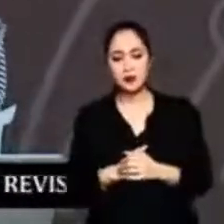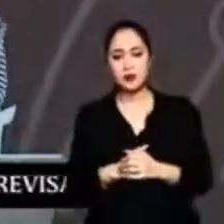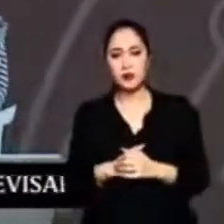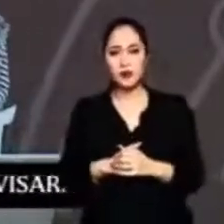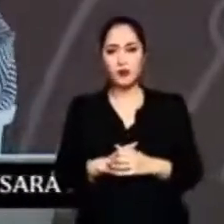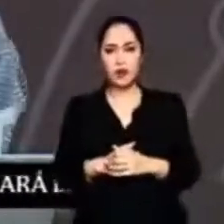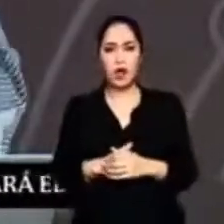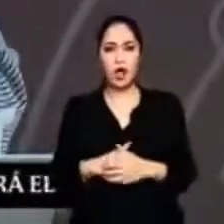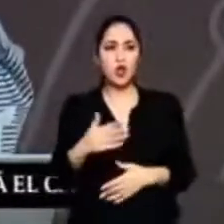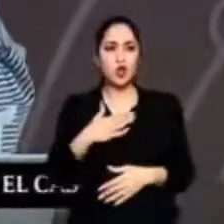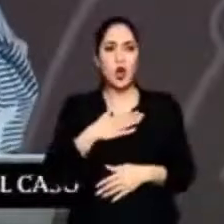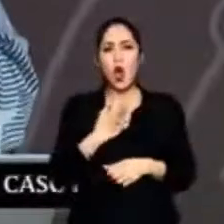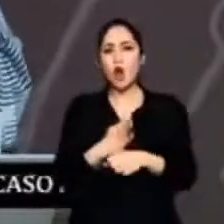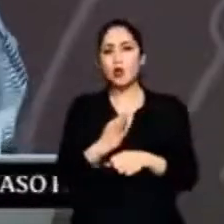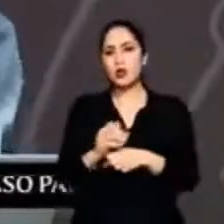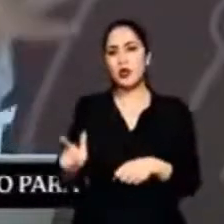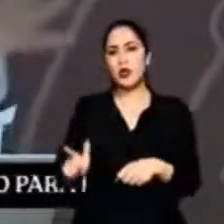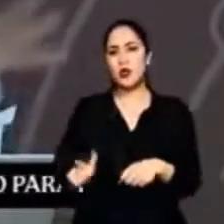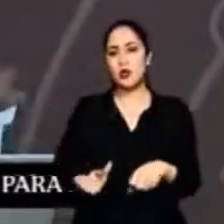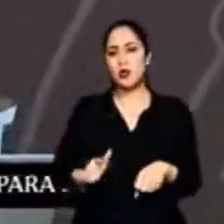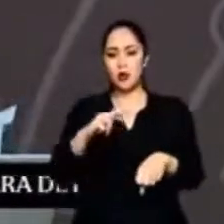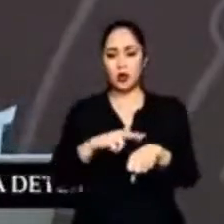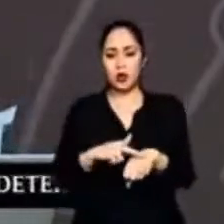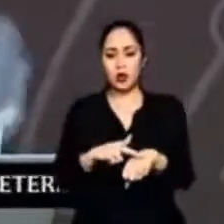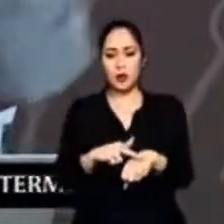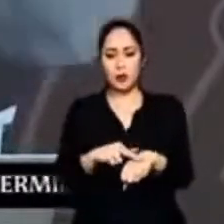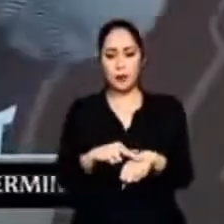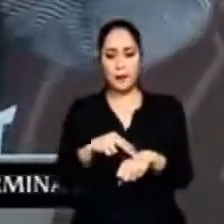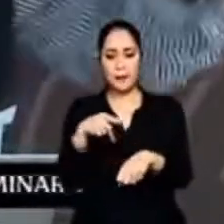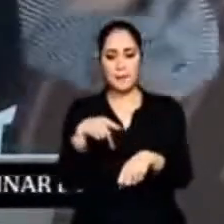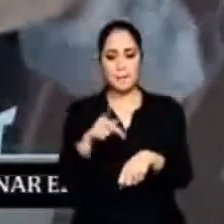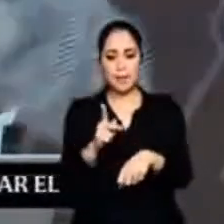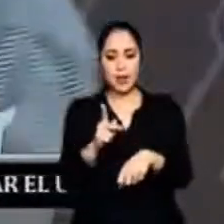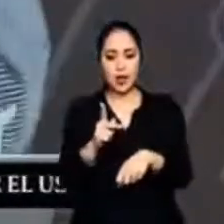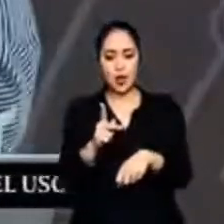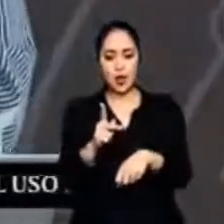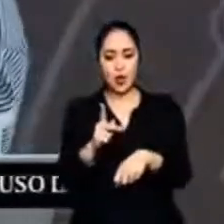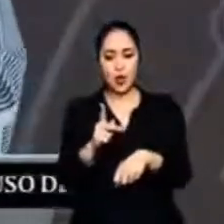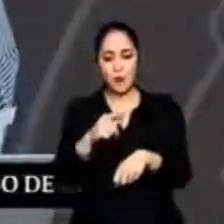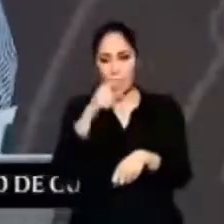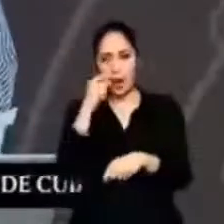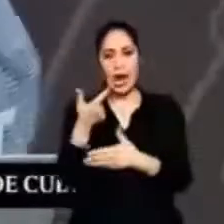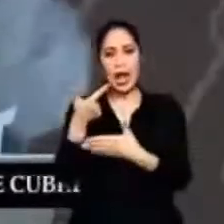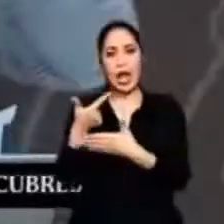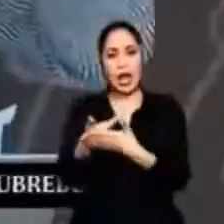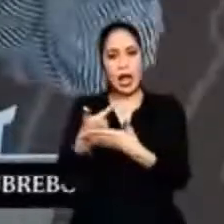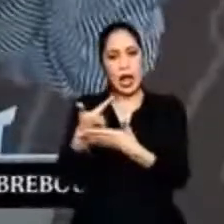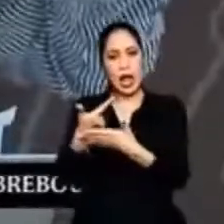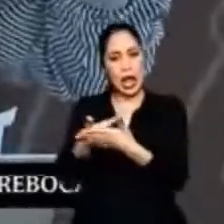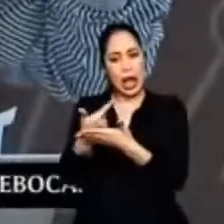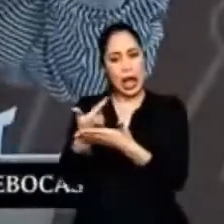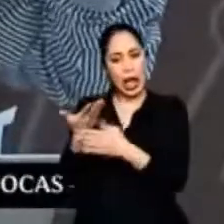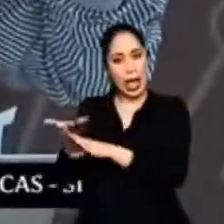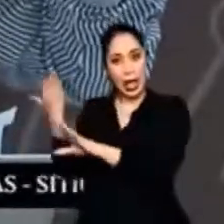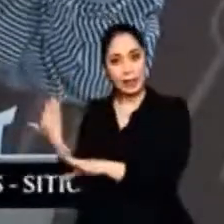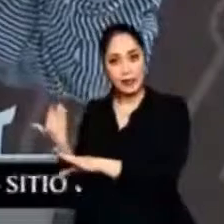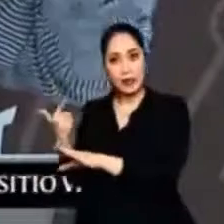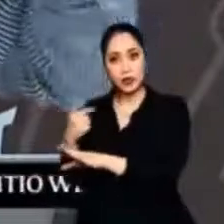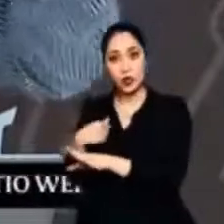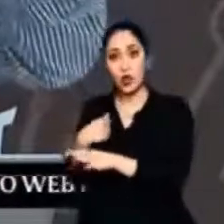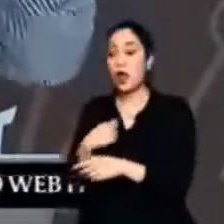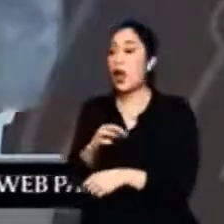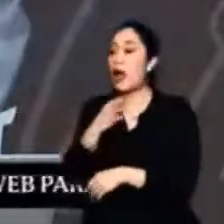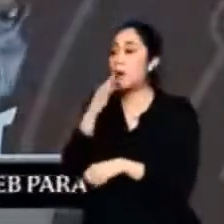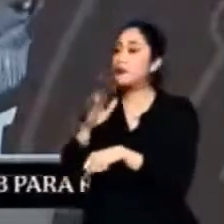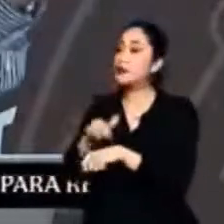el gobernador ahora, pero en cuanto hay observaciones sobre las cuentas anteriores, yo tengo que dar indicaciones a las áreas de transparencia